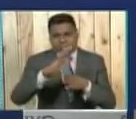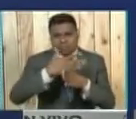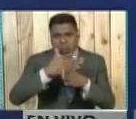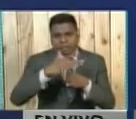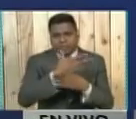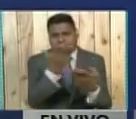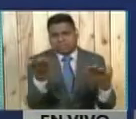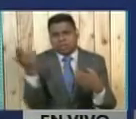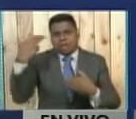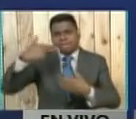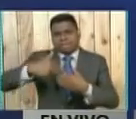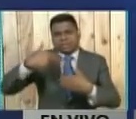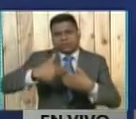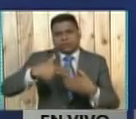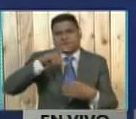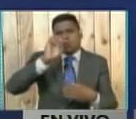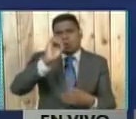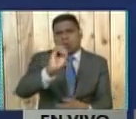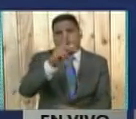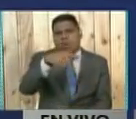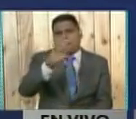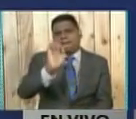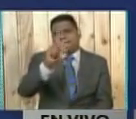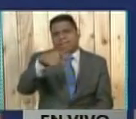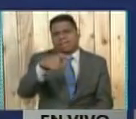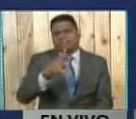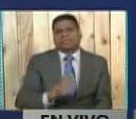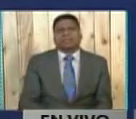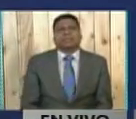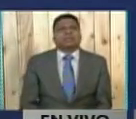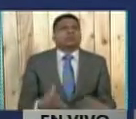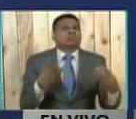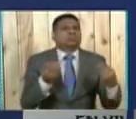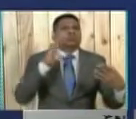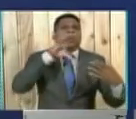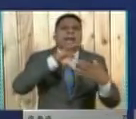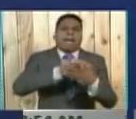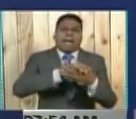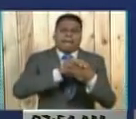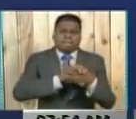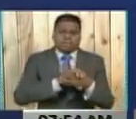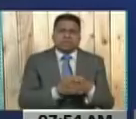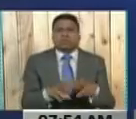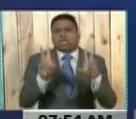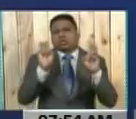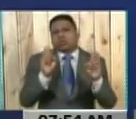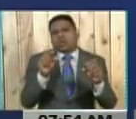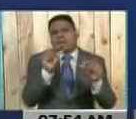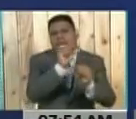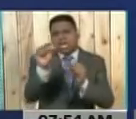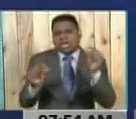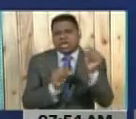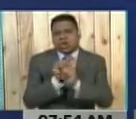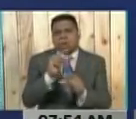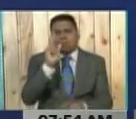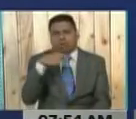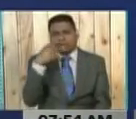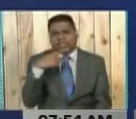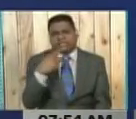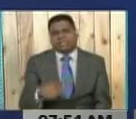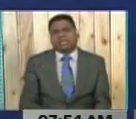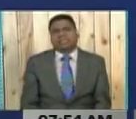de Petróleo, OPEP, y muchos otros amigos de esta nueva geopolítica, de